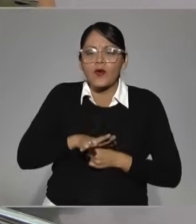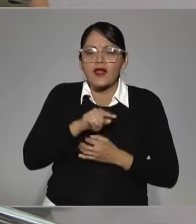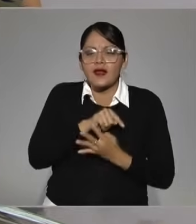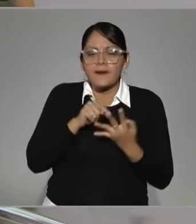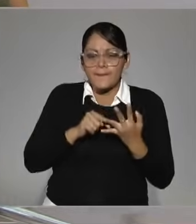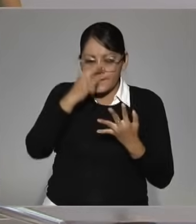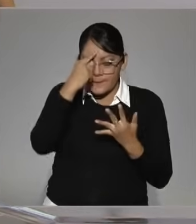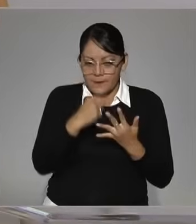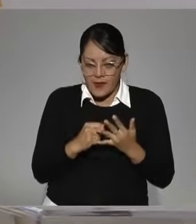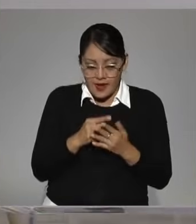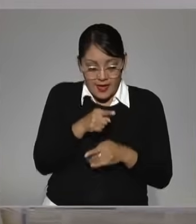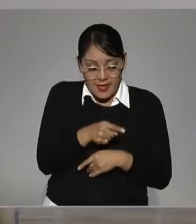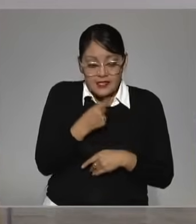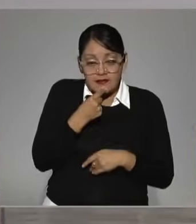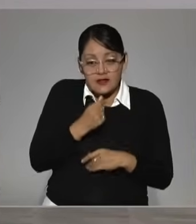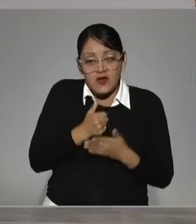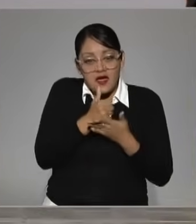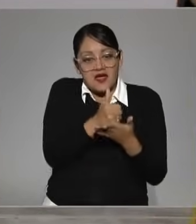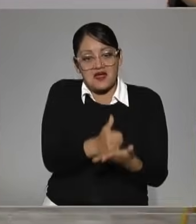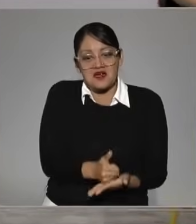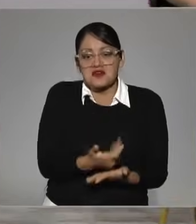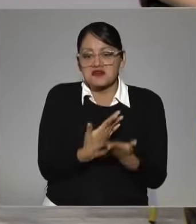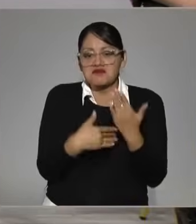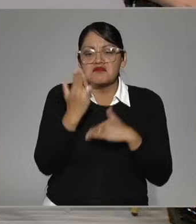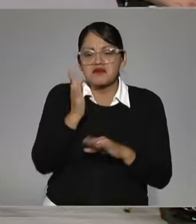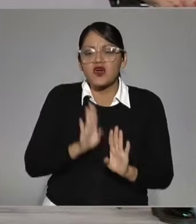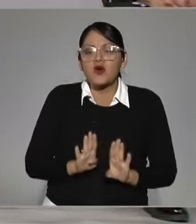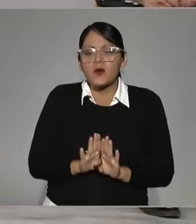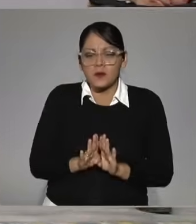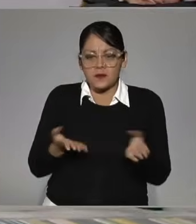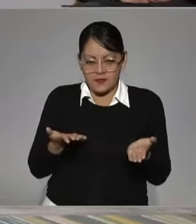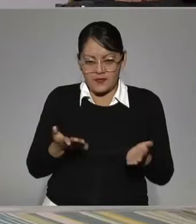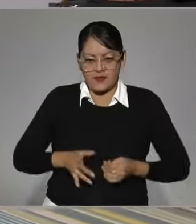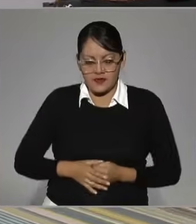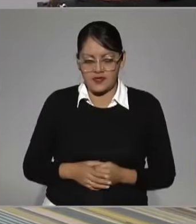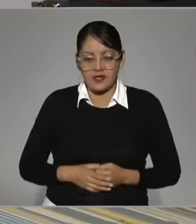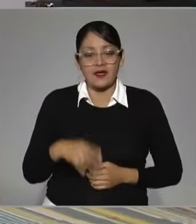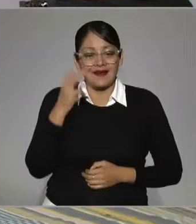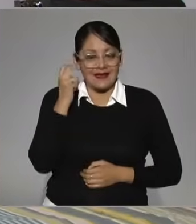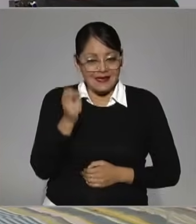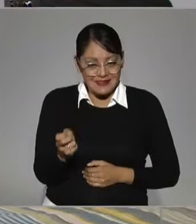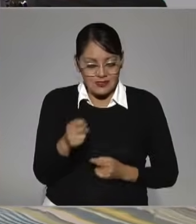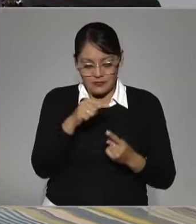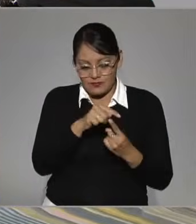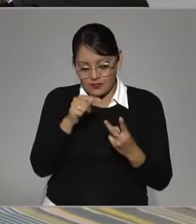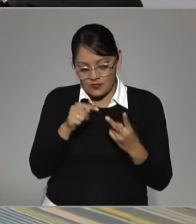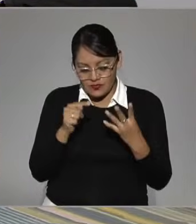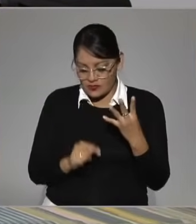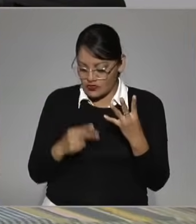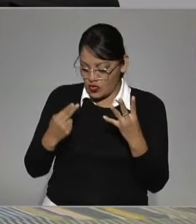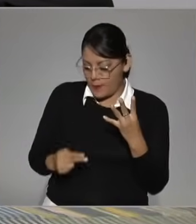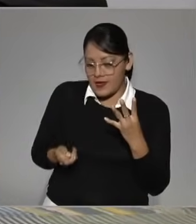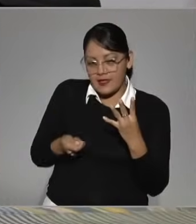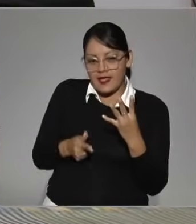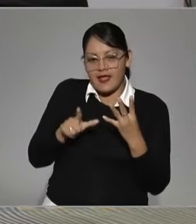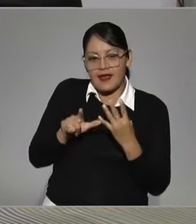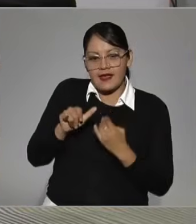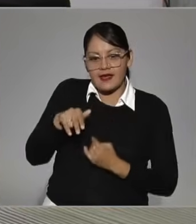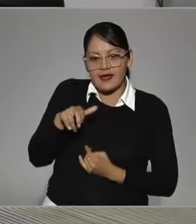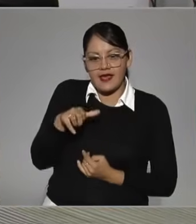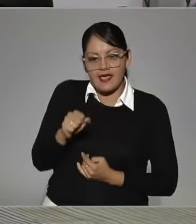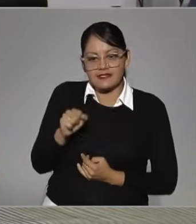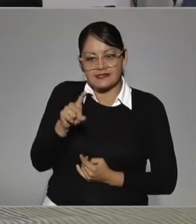aportar para que salga adelante? Esta multidiversidad en líneas de mando ha sido un problema a lo largo